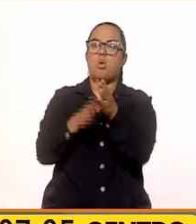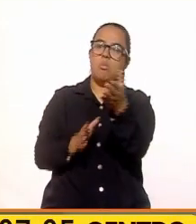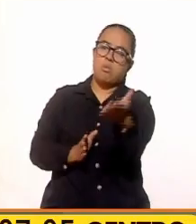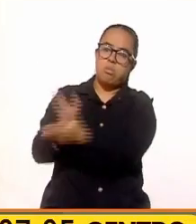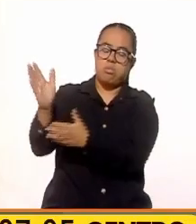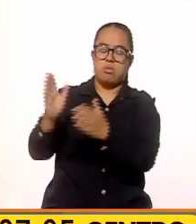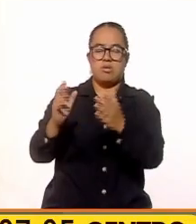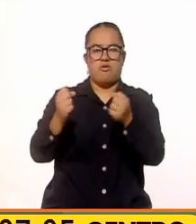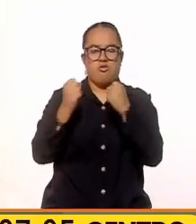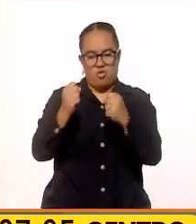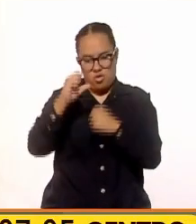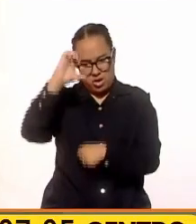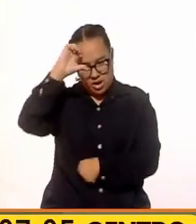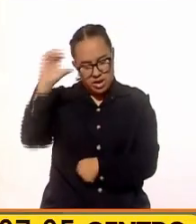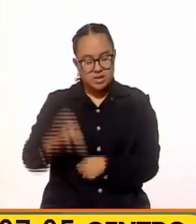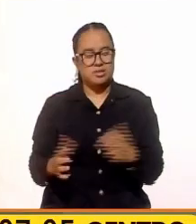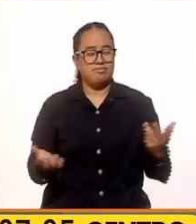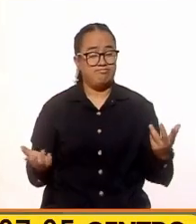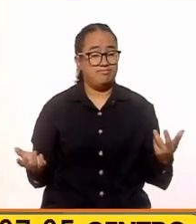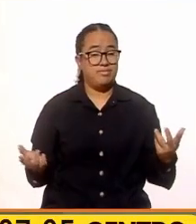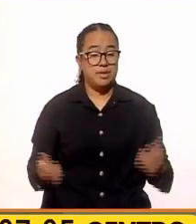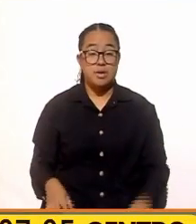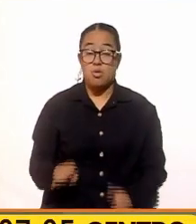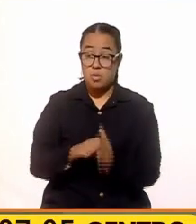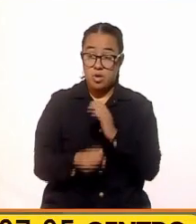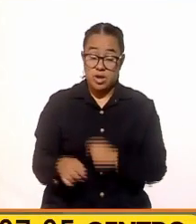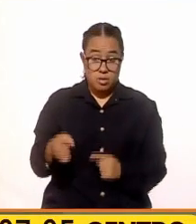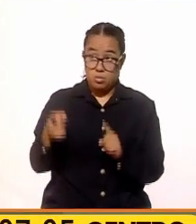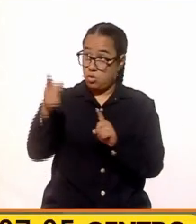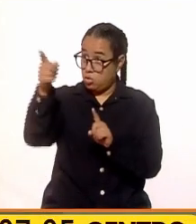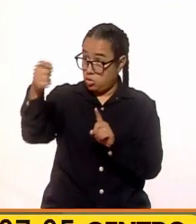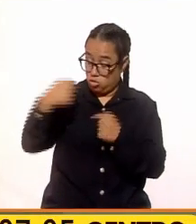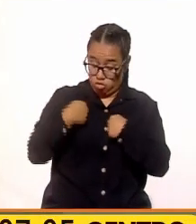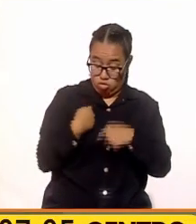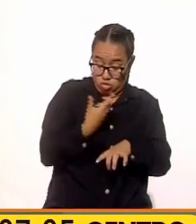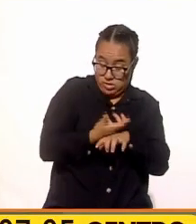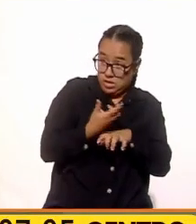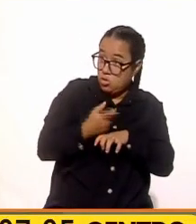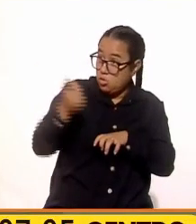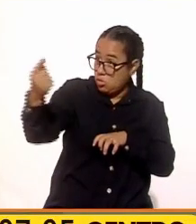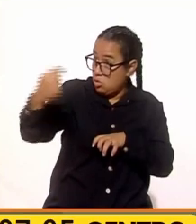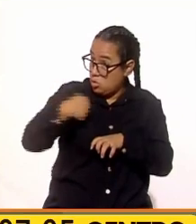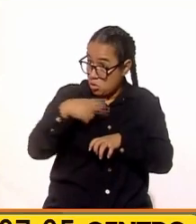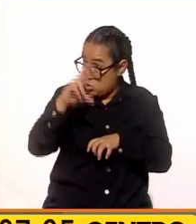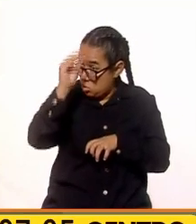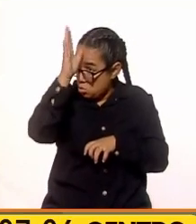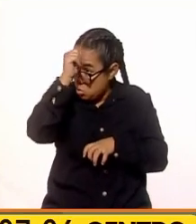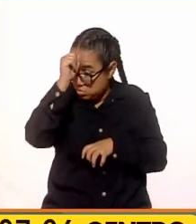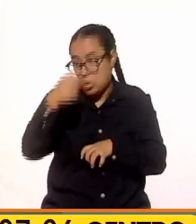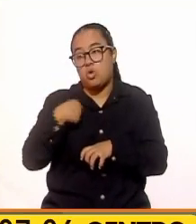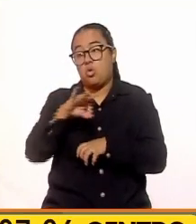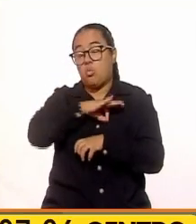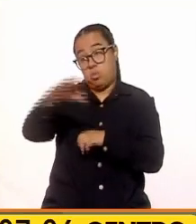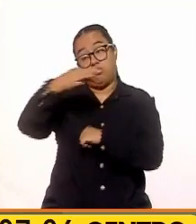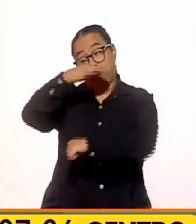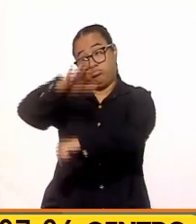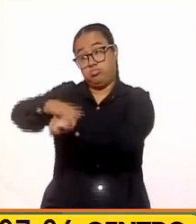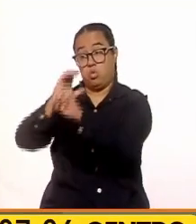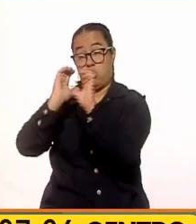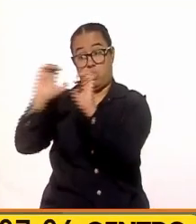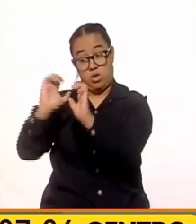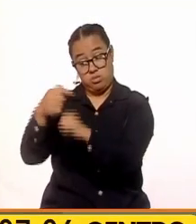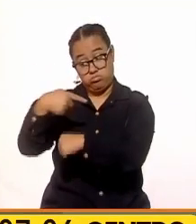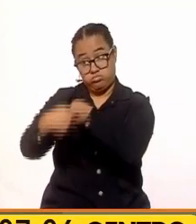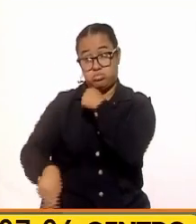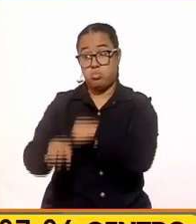amenaza latente, es decir, quien no esté de acuerdo con Estados Unidos está bajo amenaza de tener